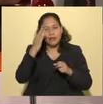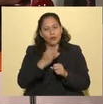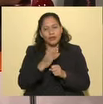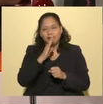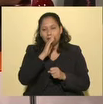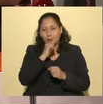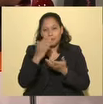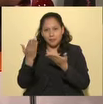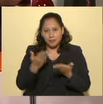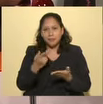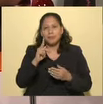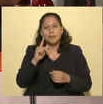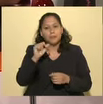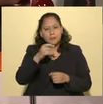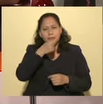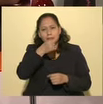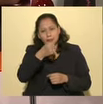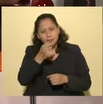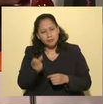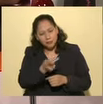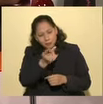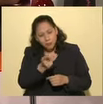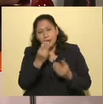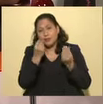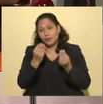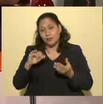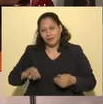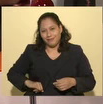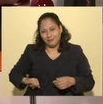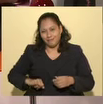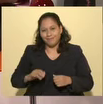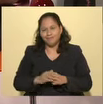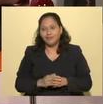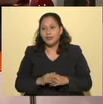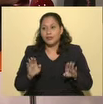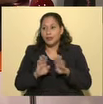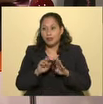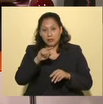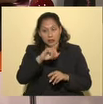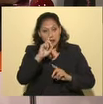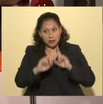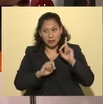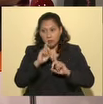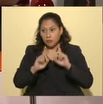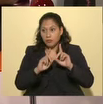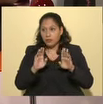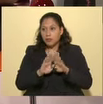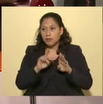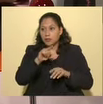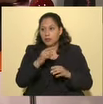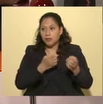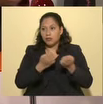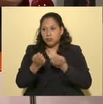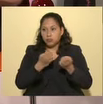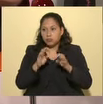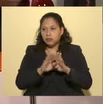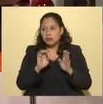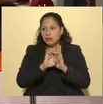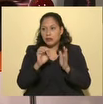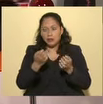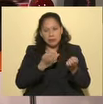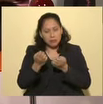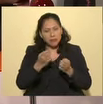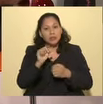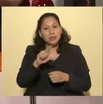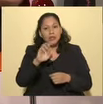nosotros, pero dejó una entrevista muy interesante. Y no solamente es un gran deportista, es un pentatleta, es un ejemplo a seguir. Él es Horacio